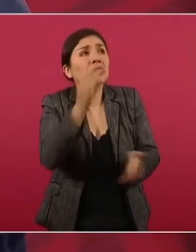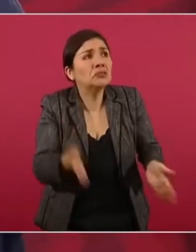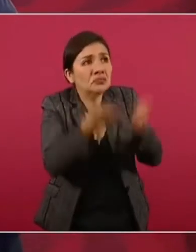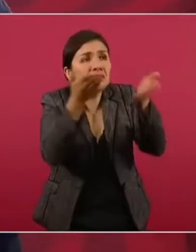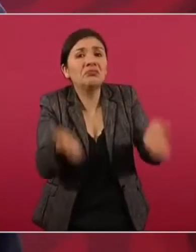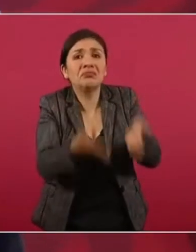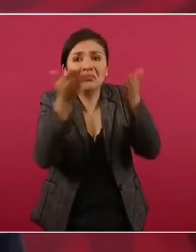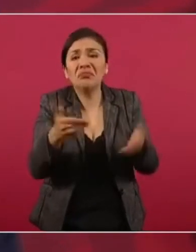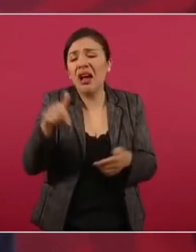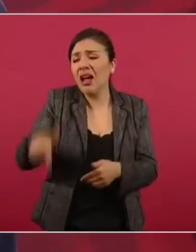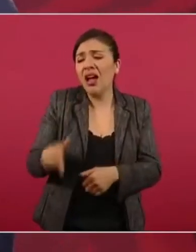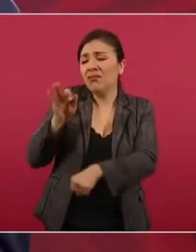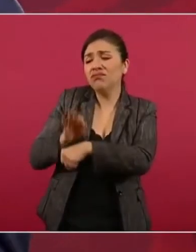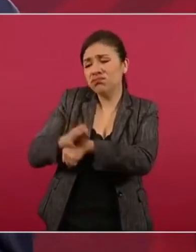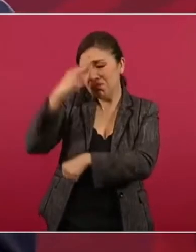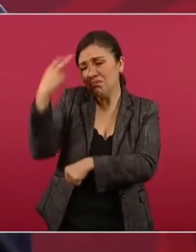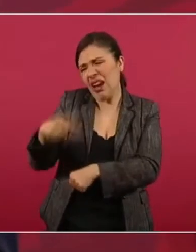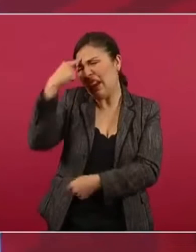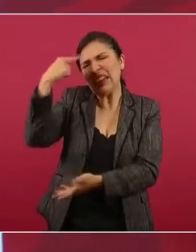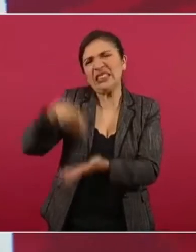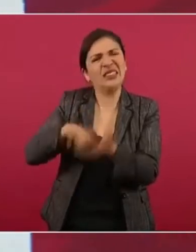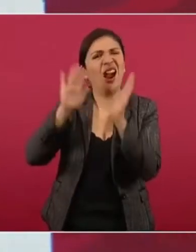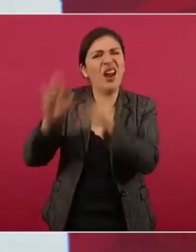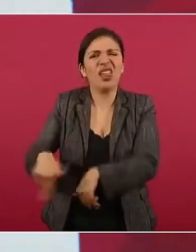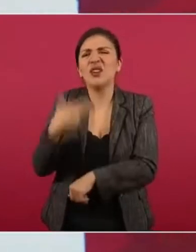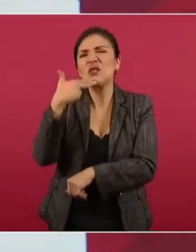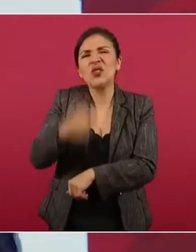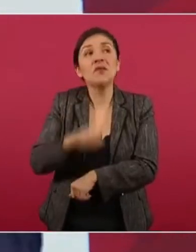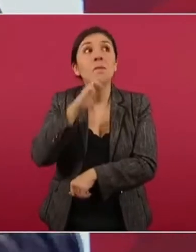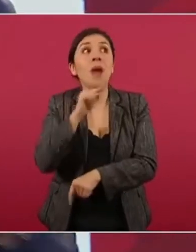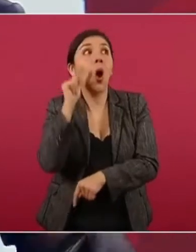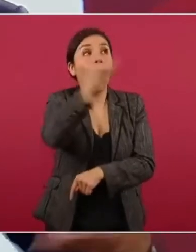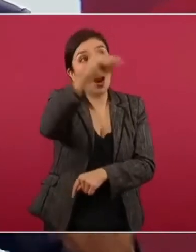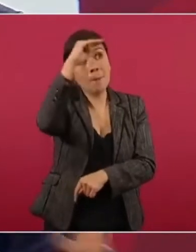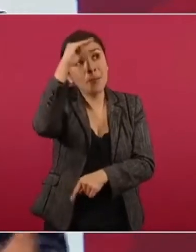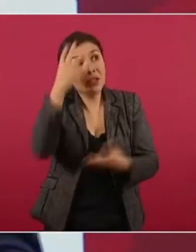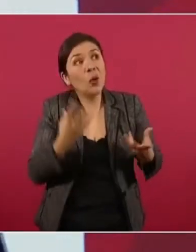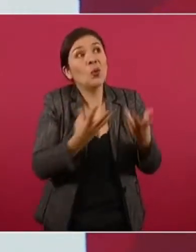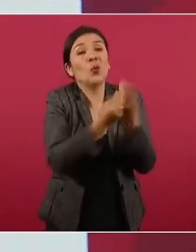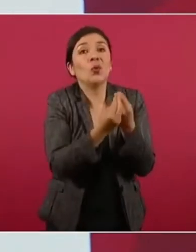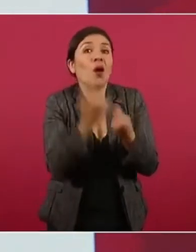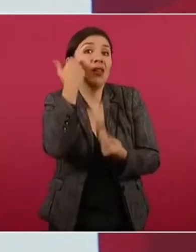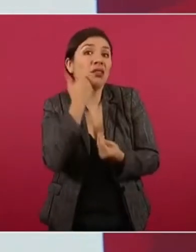Dejaron de creer en nuestro país, de pensar